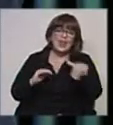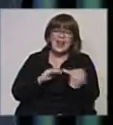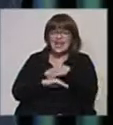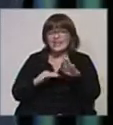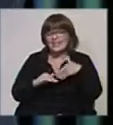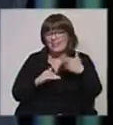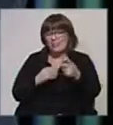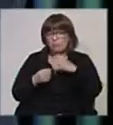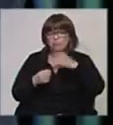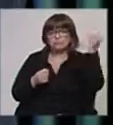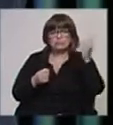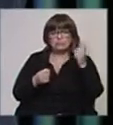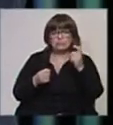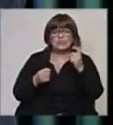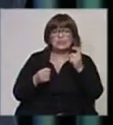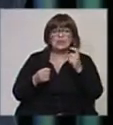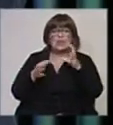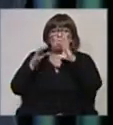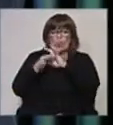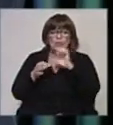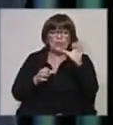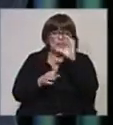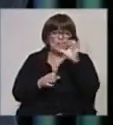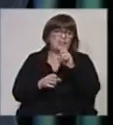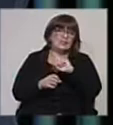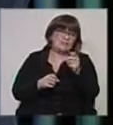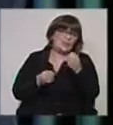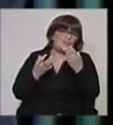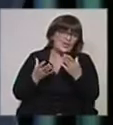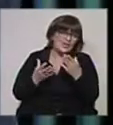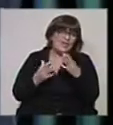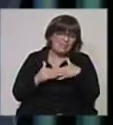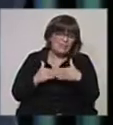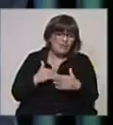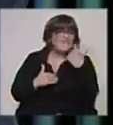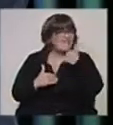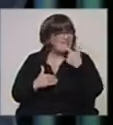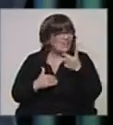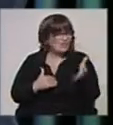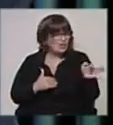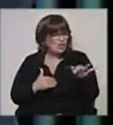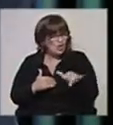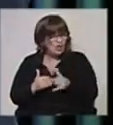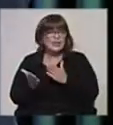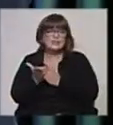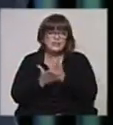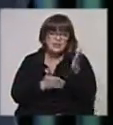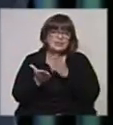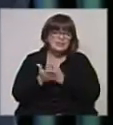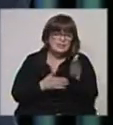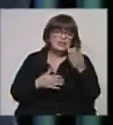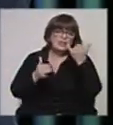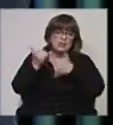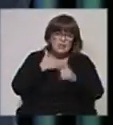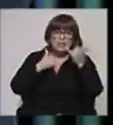porque literalmente uno prende la radio o la televisión o los diarios y es todos los días, constantemente es un bombardeo de